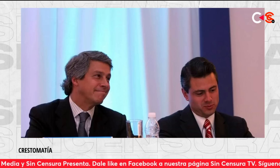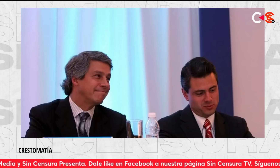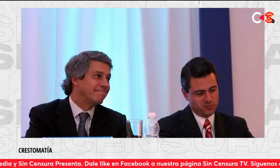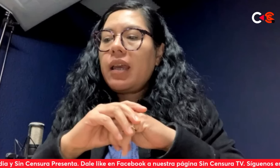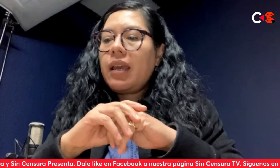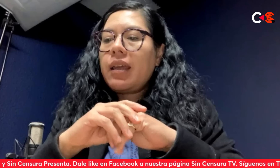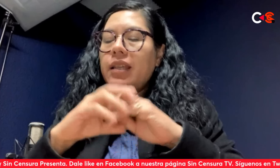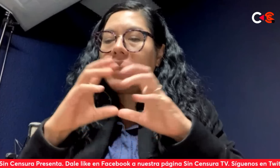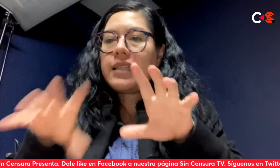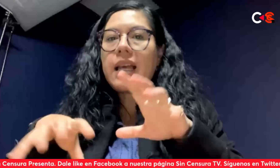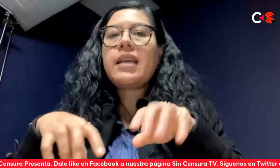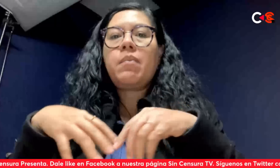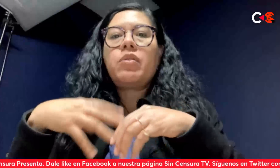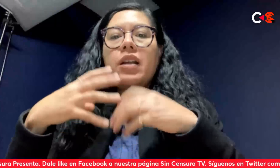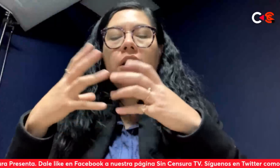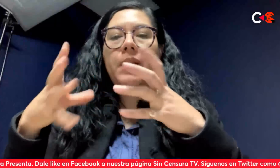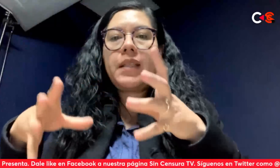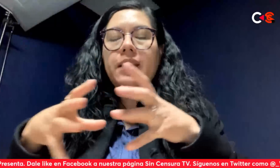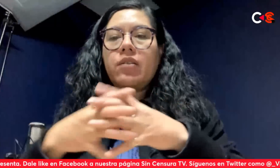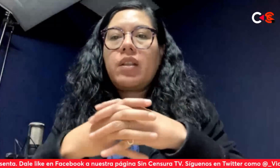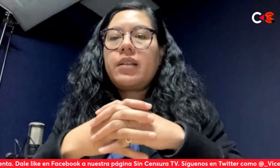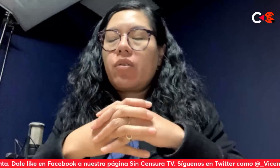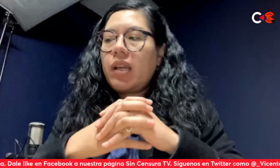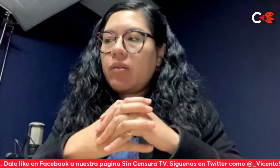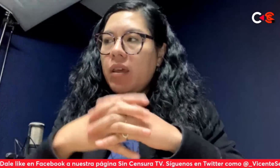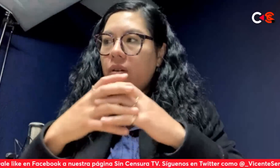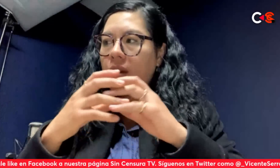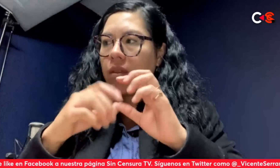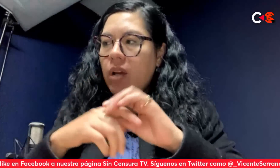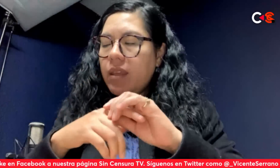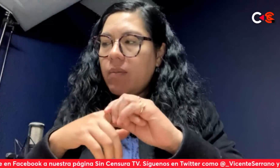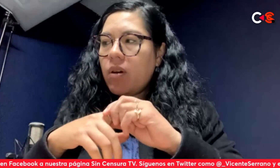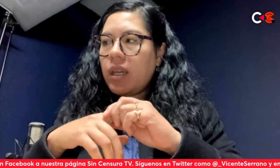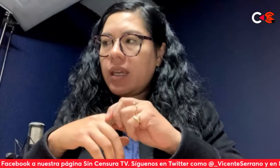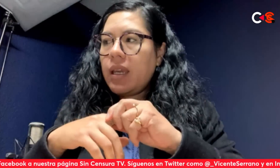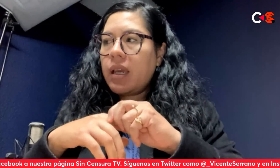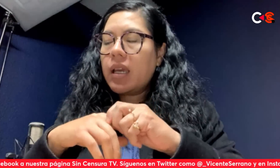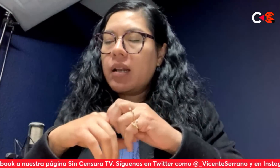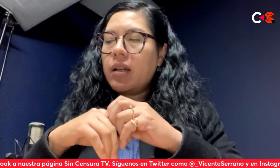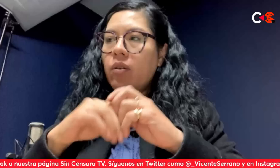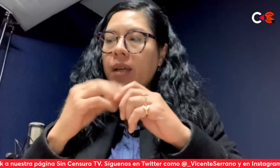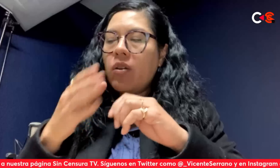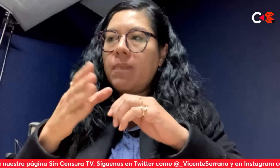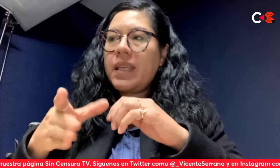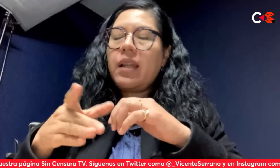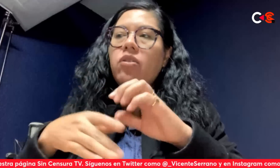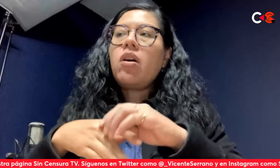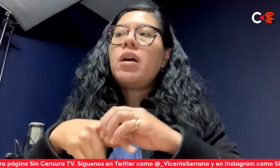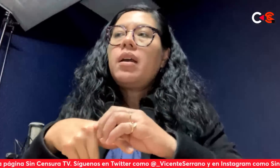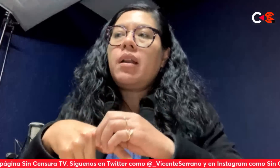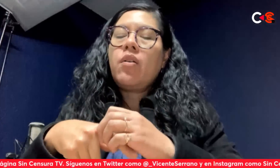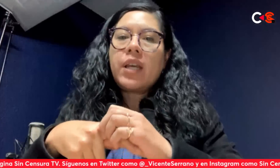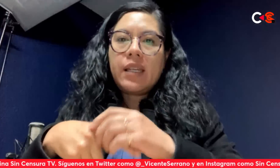Impunidad. Desde esa impulsaron la privatización del sector educativo, y el gobierno de Peña